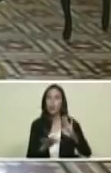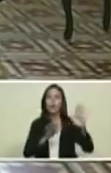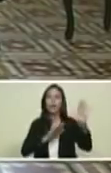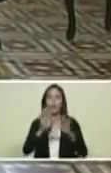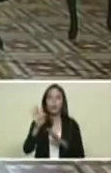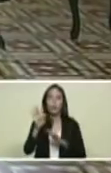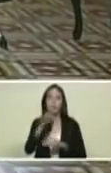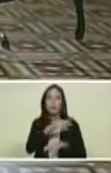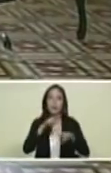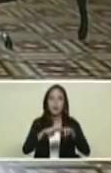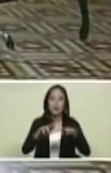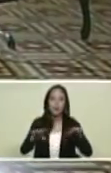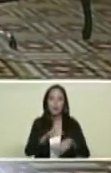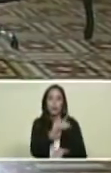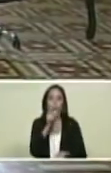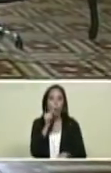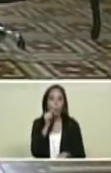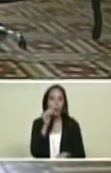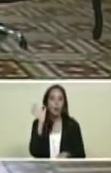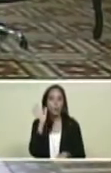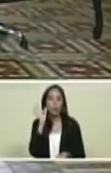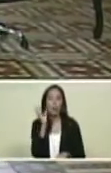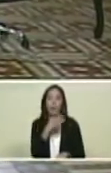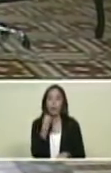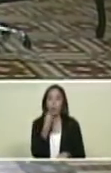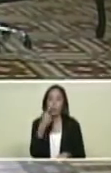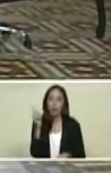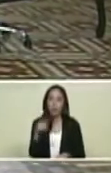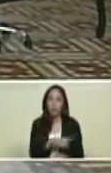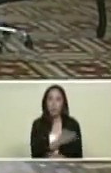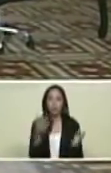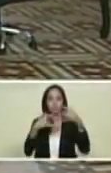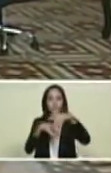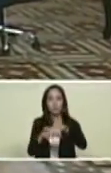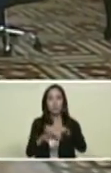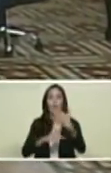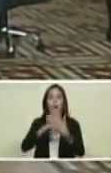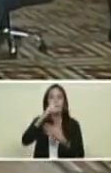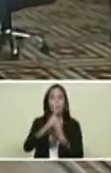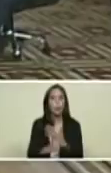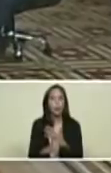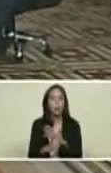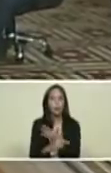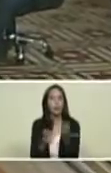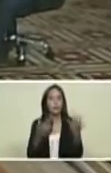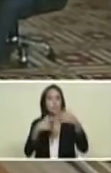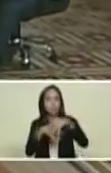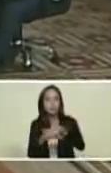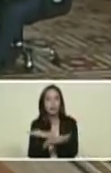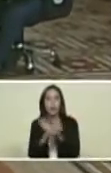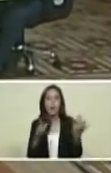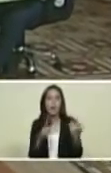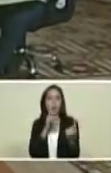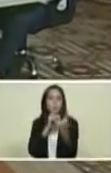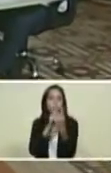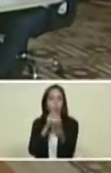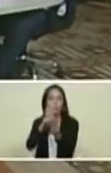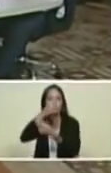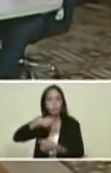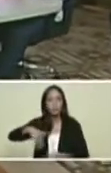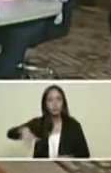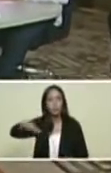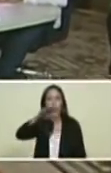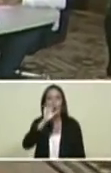5.526.914 niños, niñas y jóvenes en los programas que fueron atendidos a lo largo y ancho